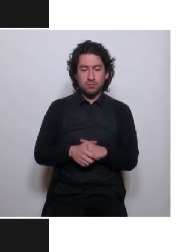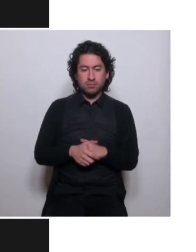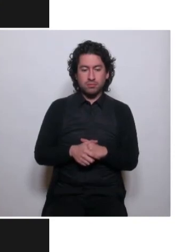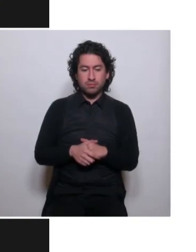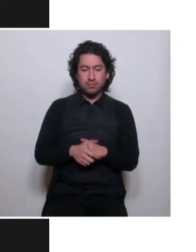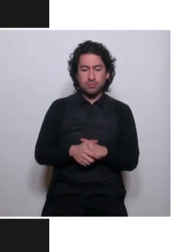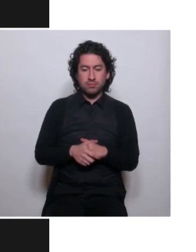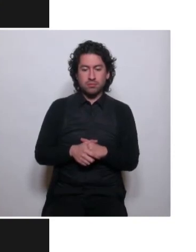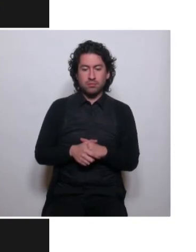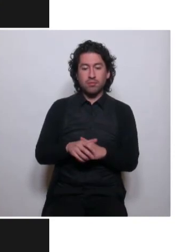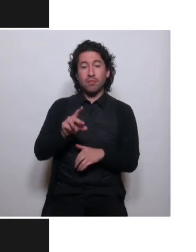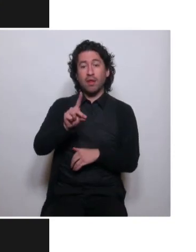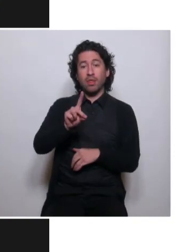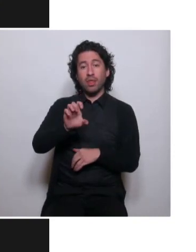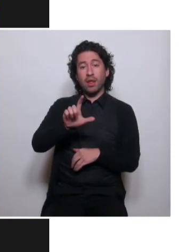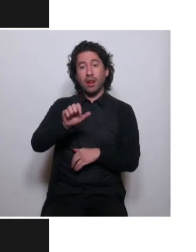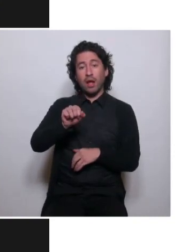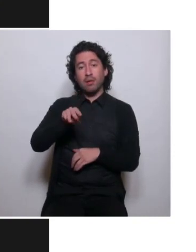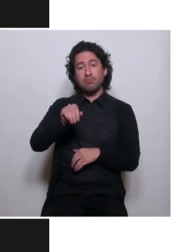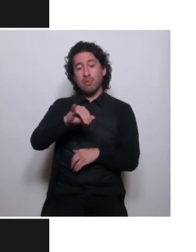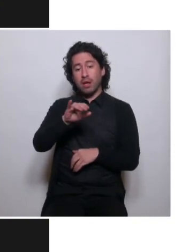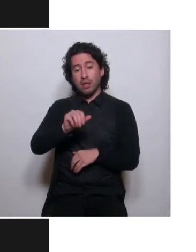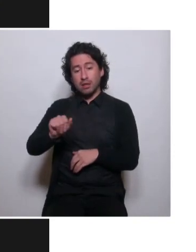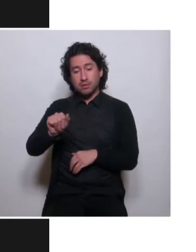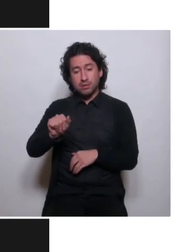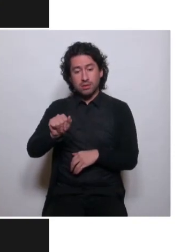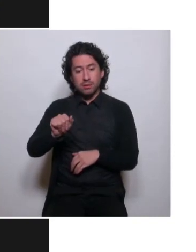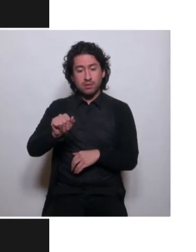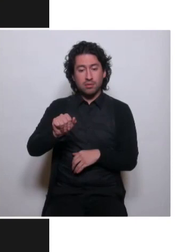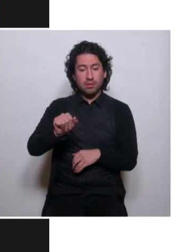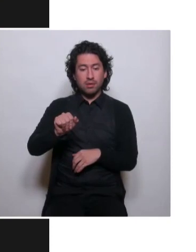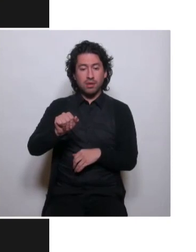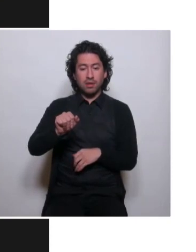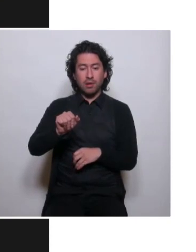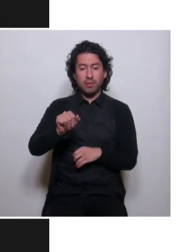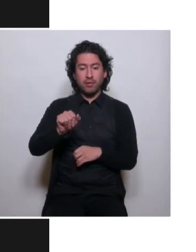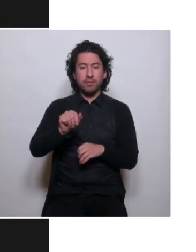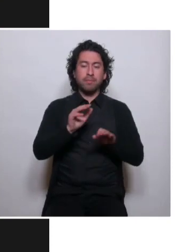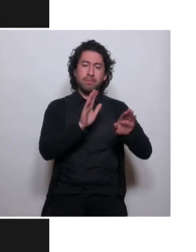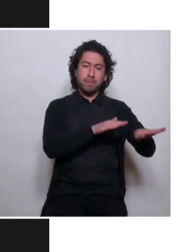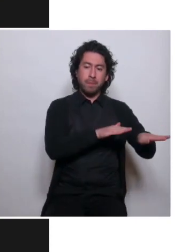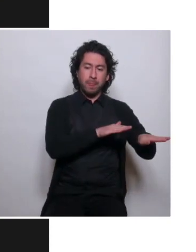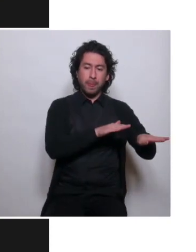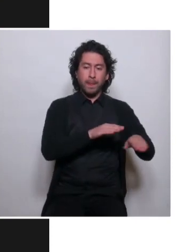Señor Bernardo de la Maza, ¿cómo vota? Apruebo, señor secretario.